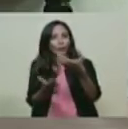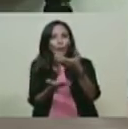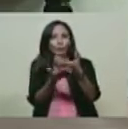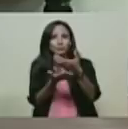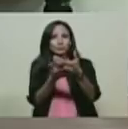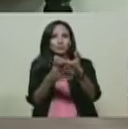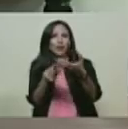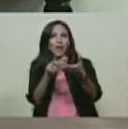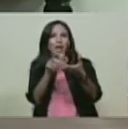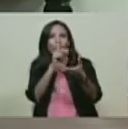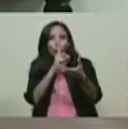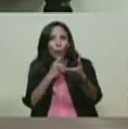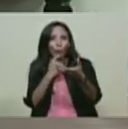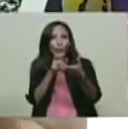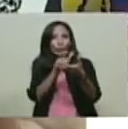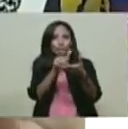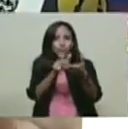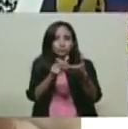correcto.